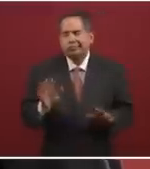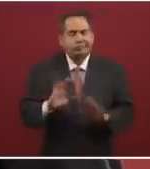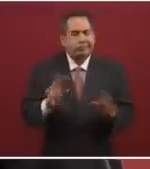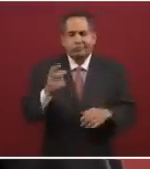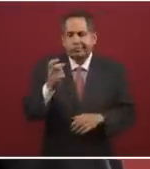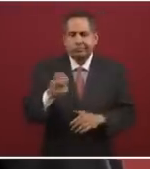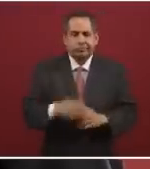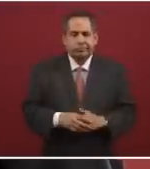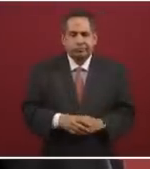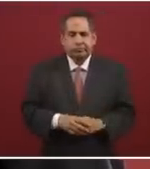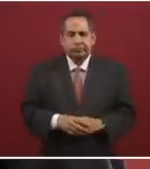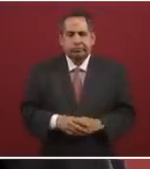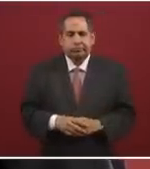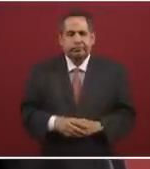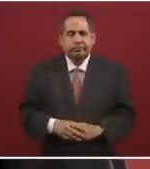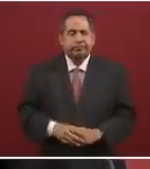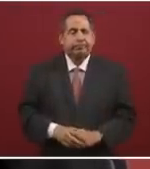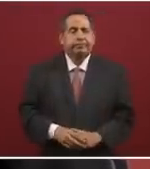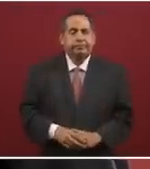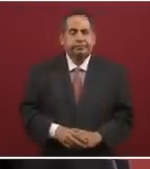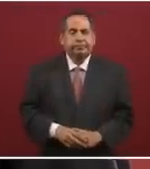eso.